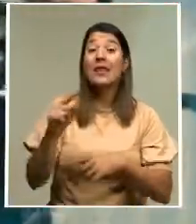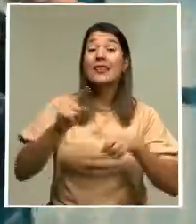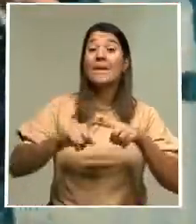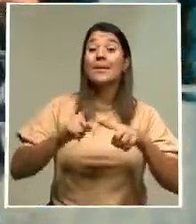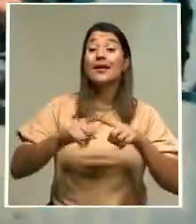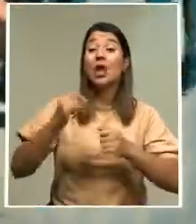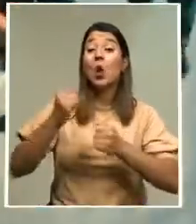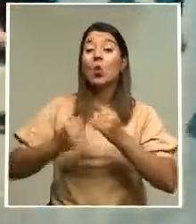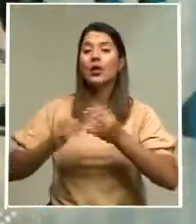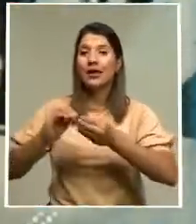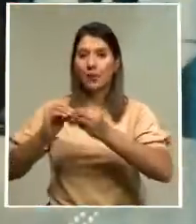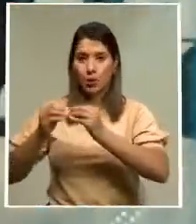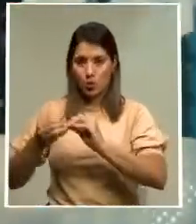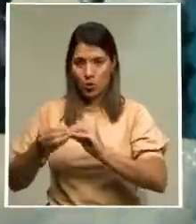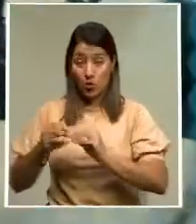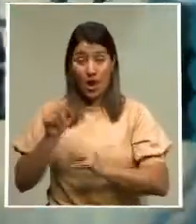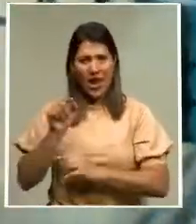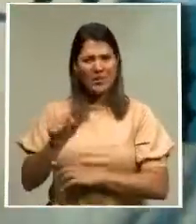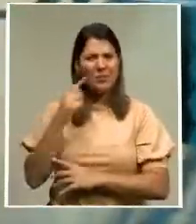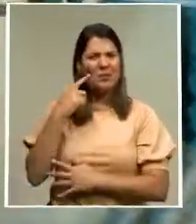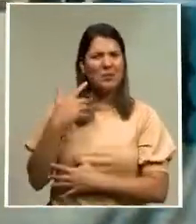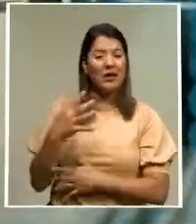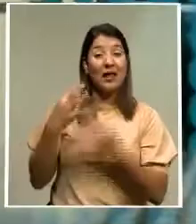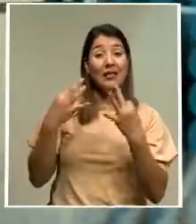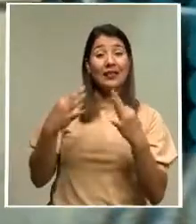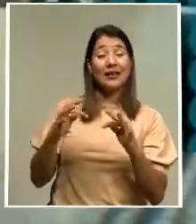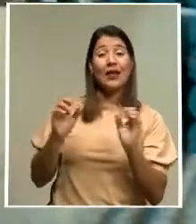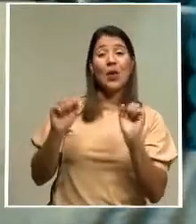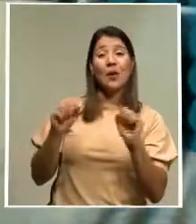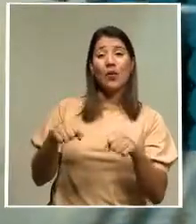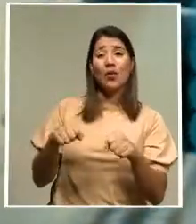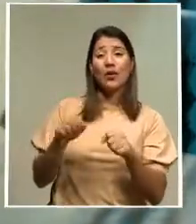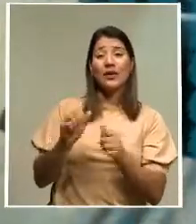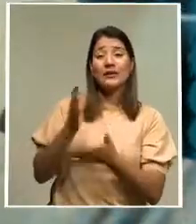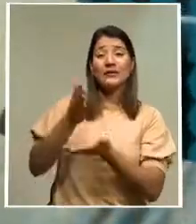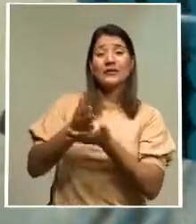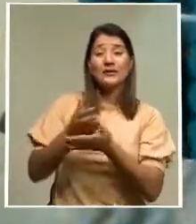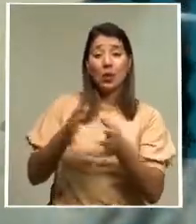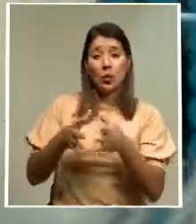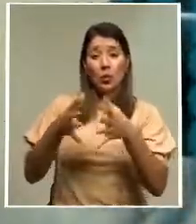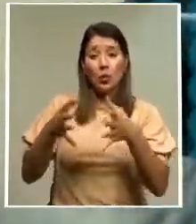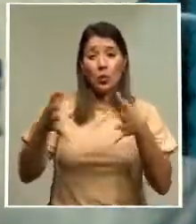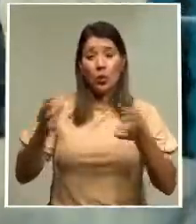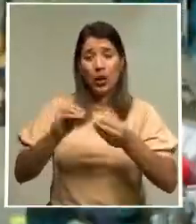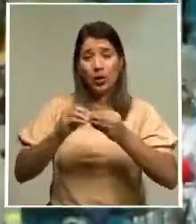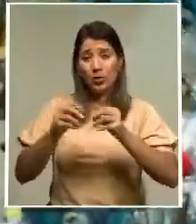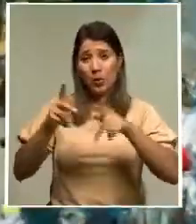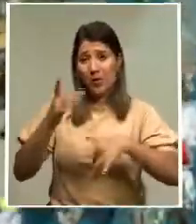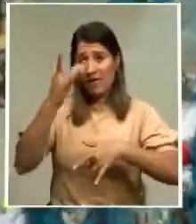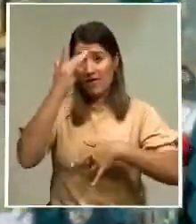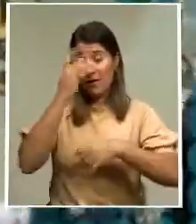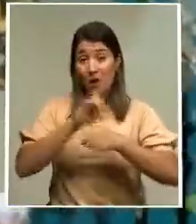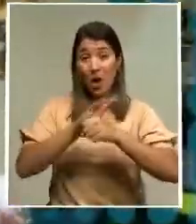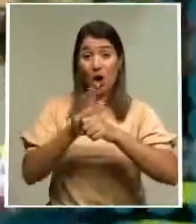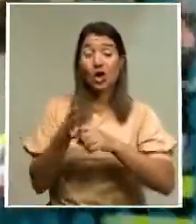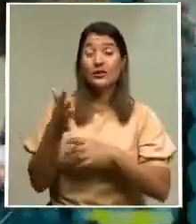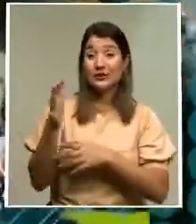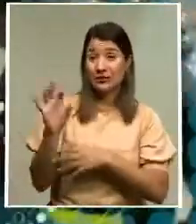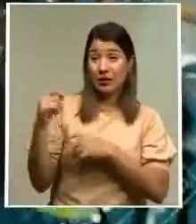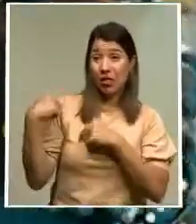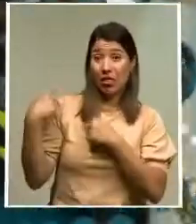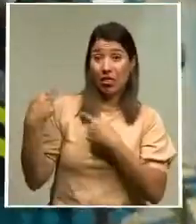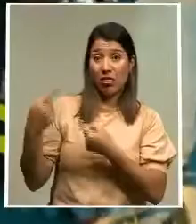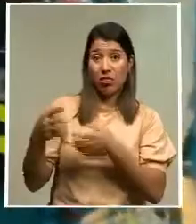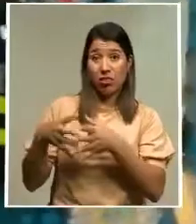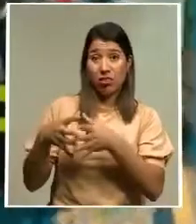placa. Esta medida es para tratar de contener el aumento de casos de COVID-19 que se han venido